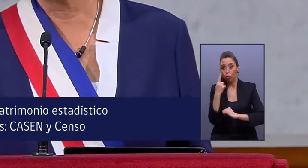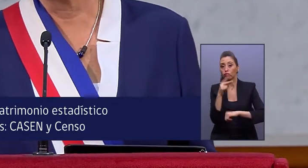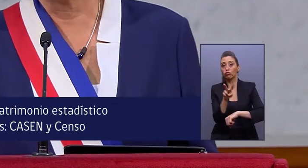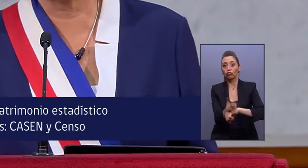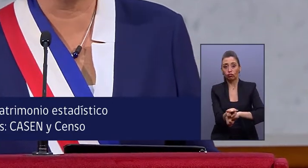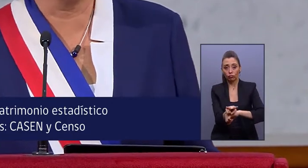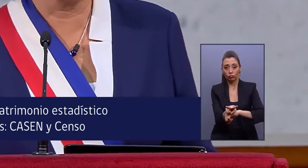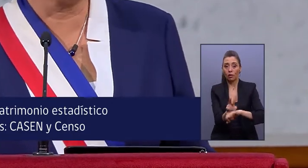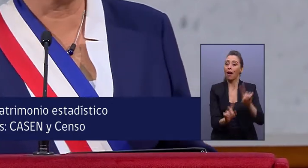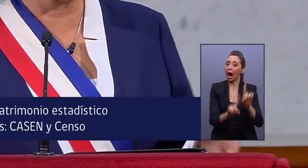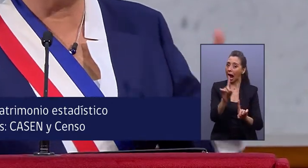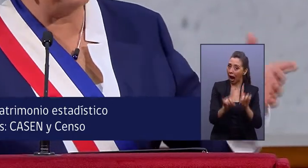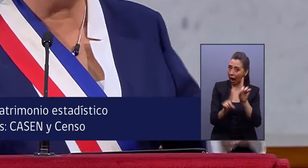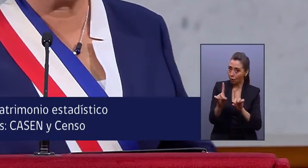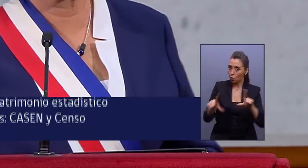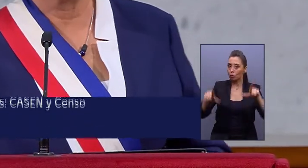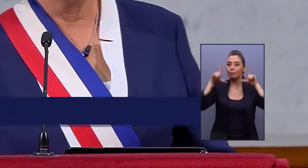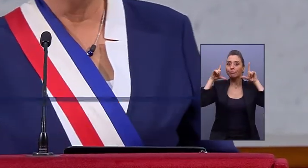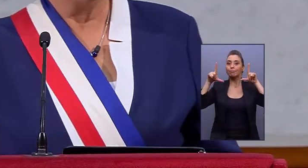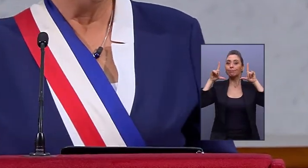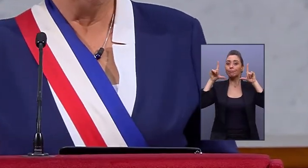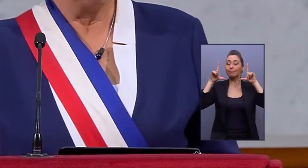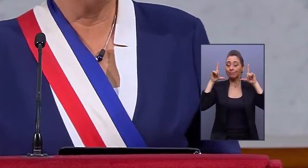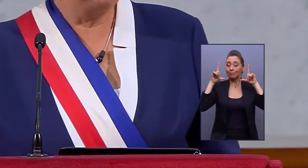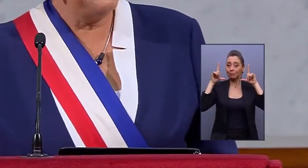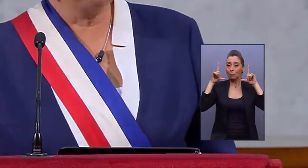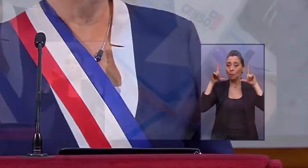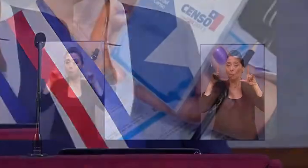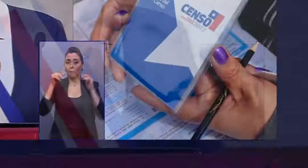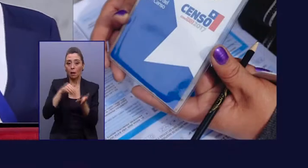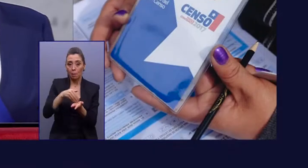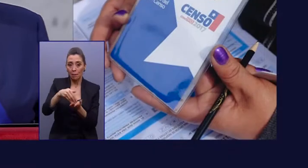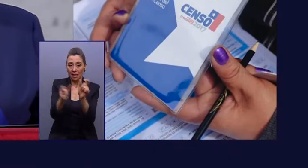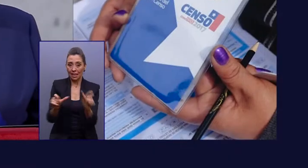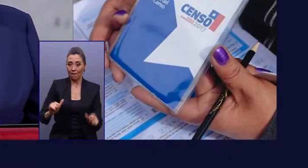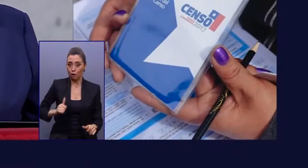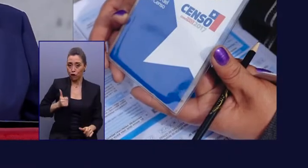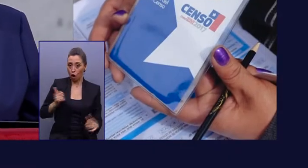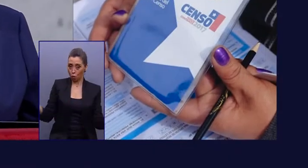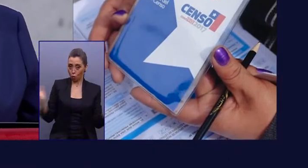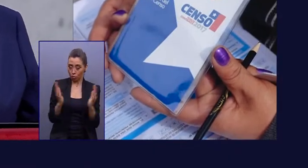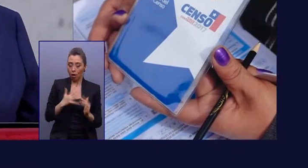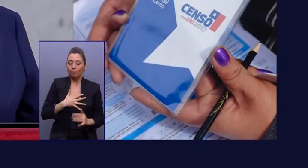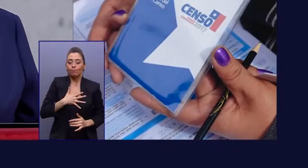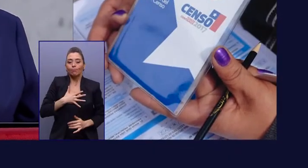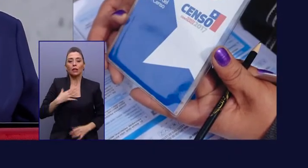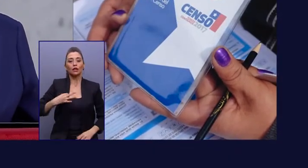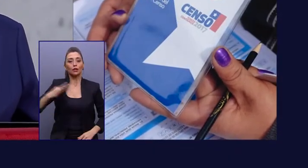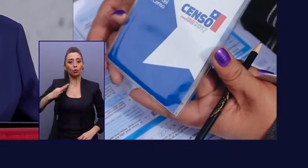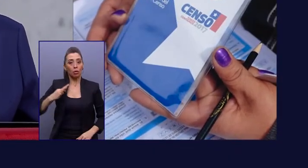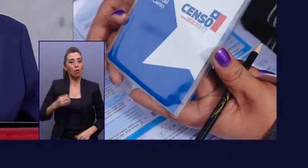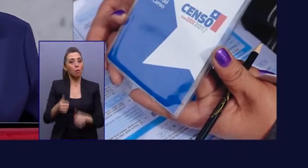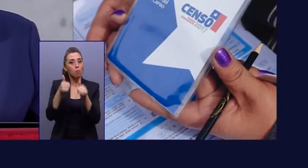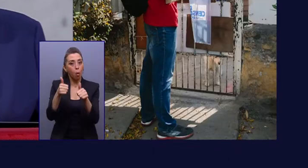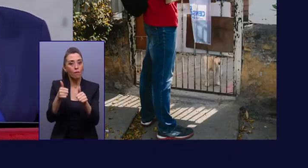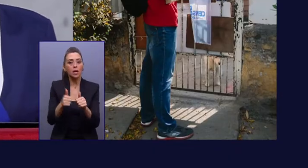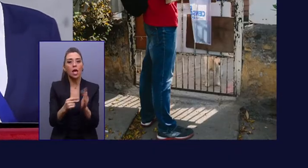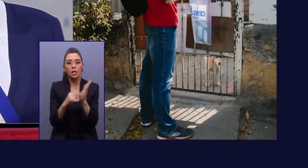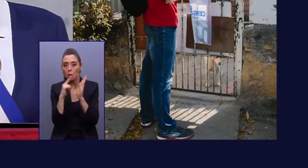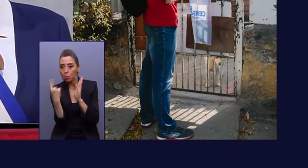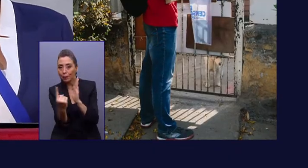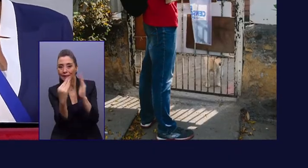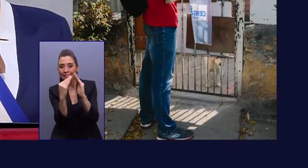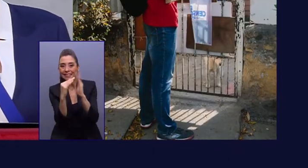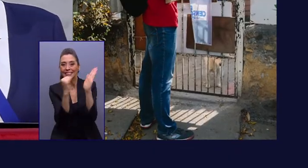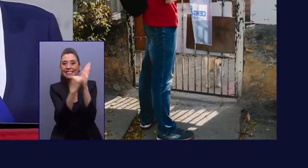testigos, y algunos incluso protagonistas. Con miles de voluntarios y un espíritu cívico ejemplar que nos hizo bien, el censo